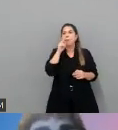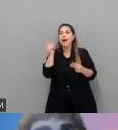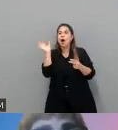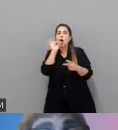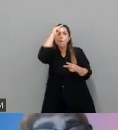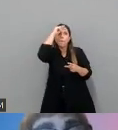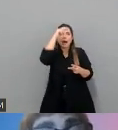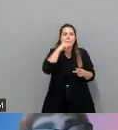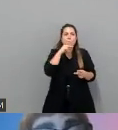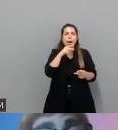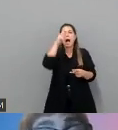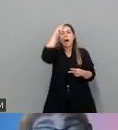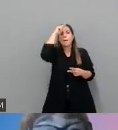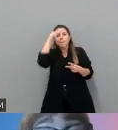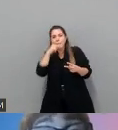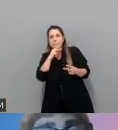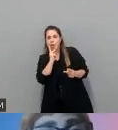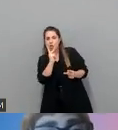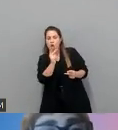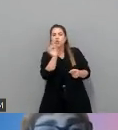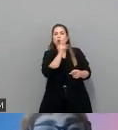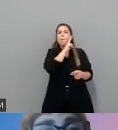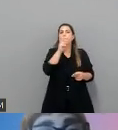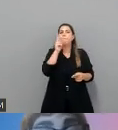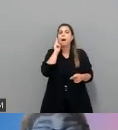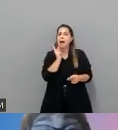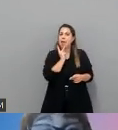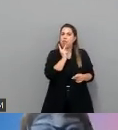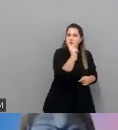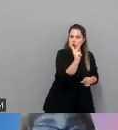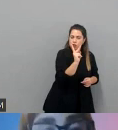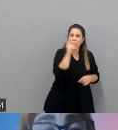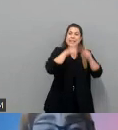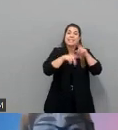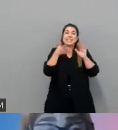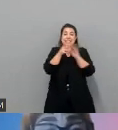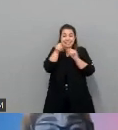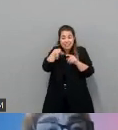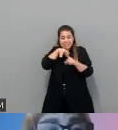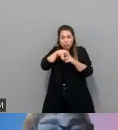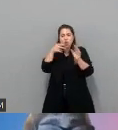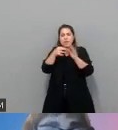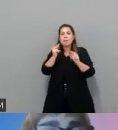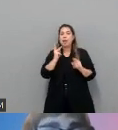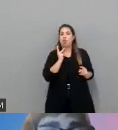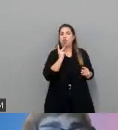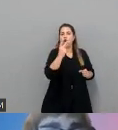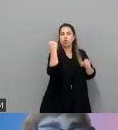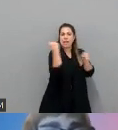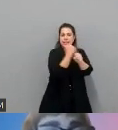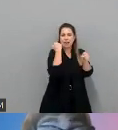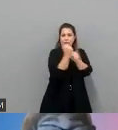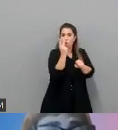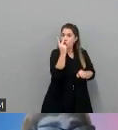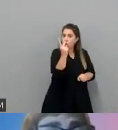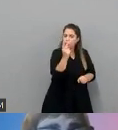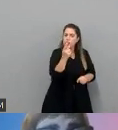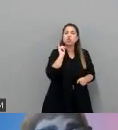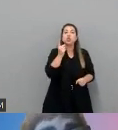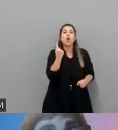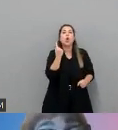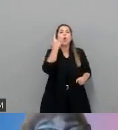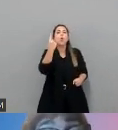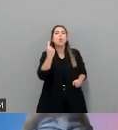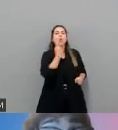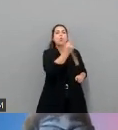¿vale? En este caso, ambos tienen que estar trabajando, ambos progenitores, y solamente lo puede pedir uno de ellos, pero